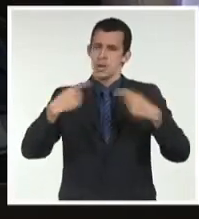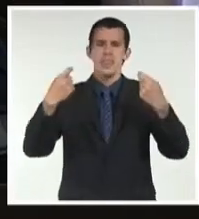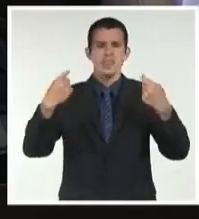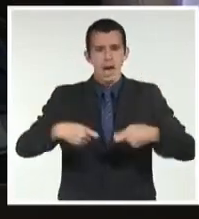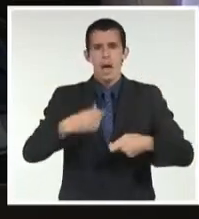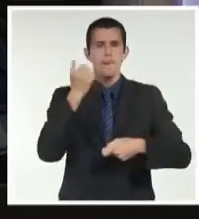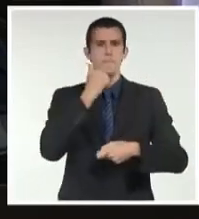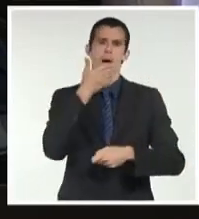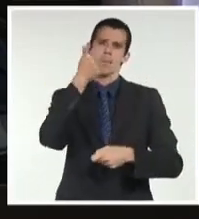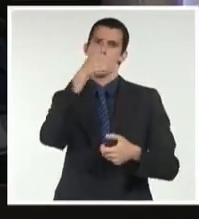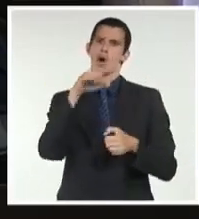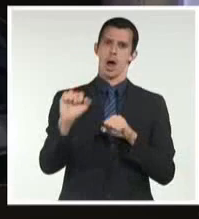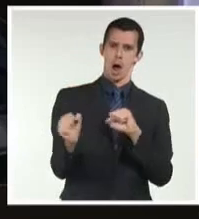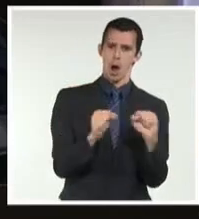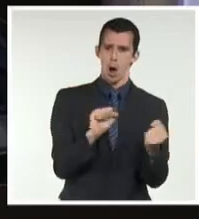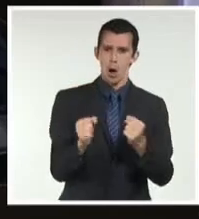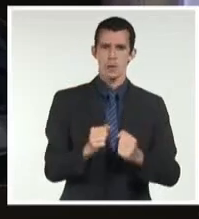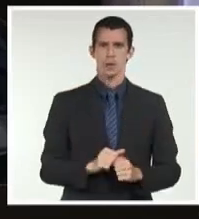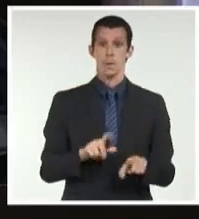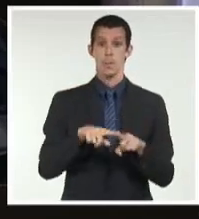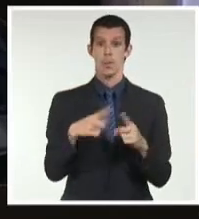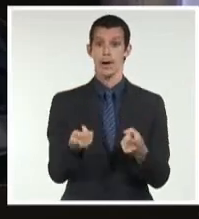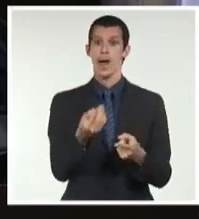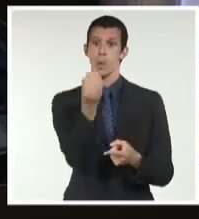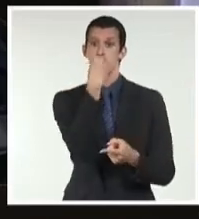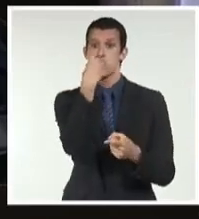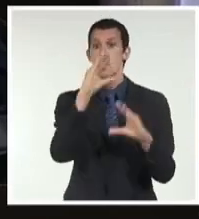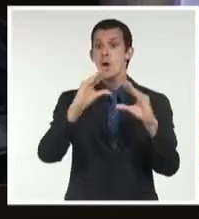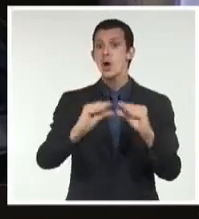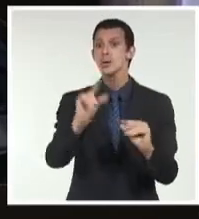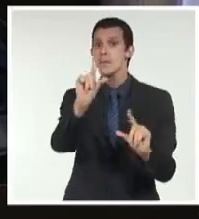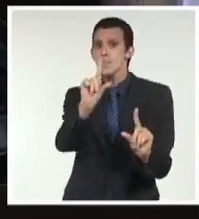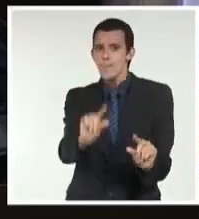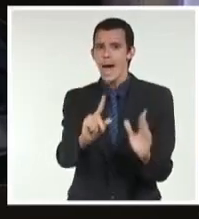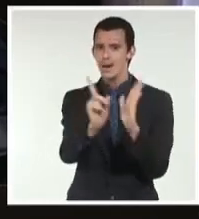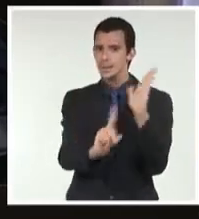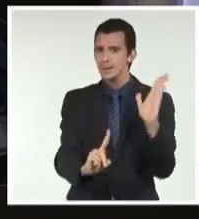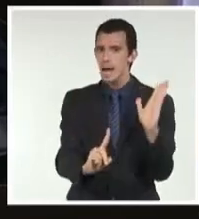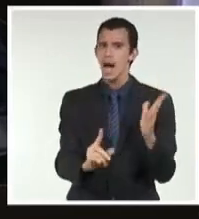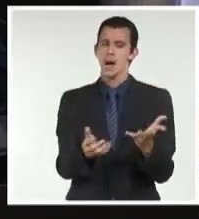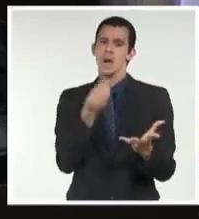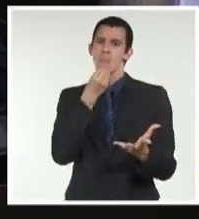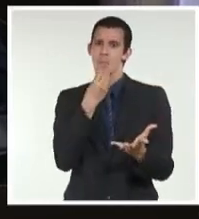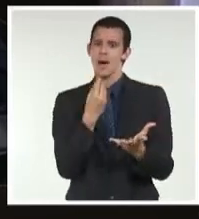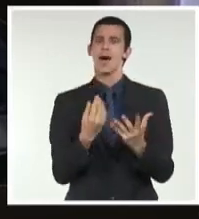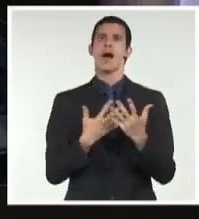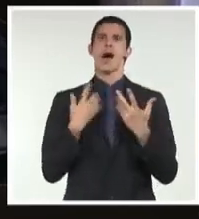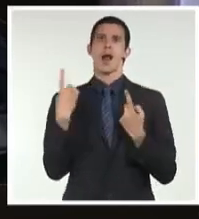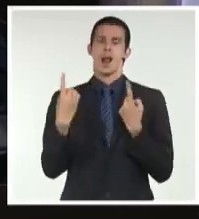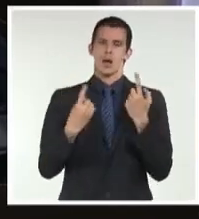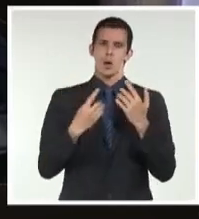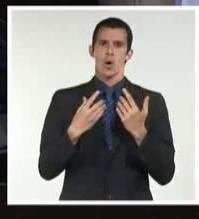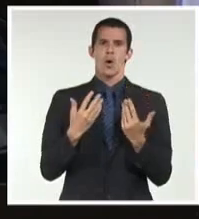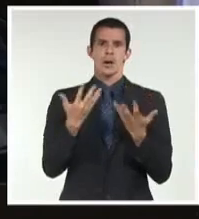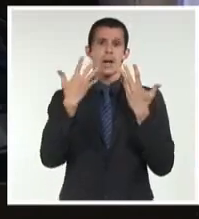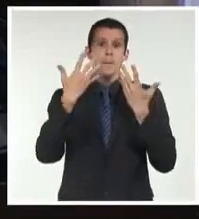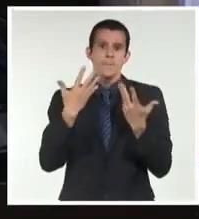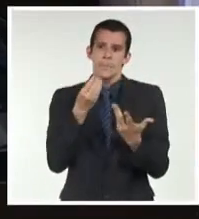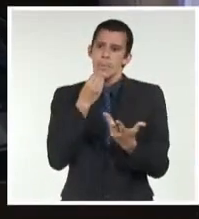para que haya menos carga, para que haya menos demanda en los picos. Y eso hay que hacerlo con estudio,